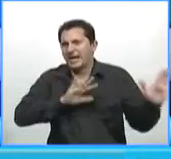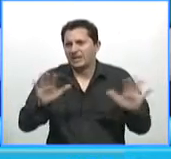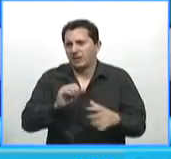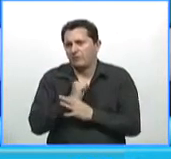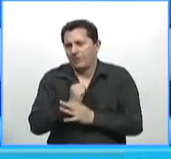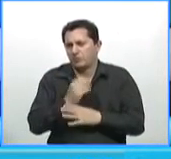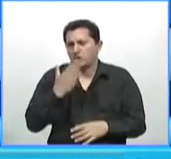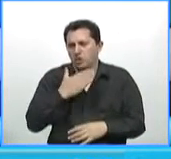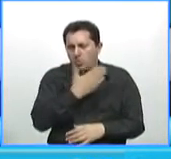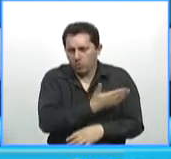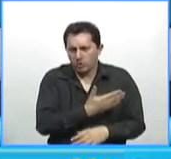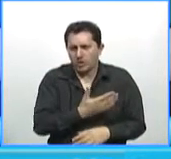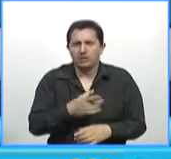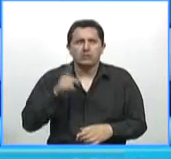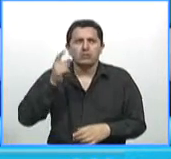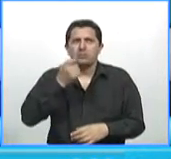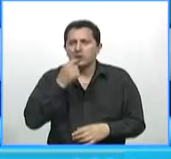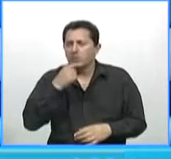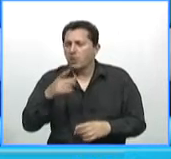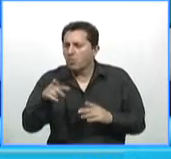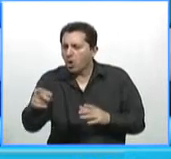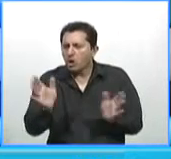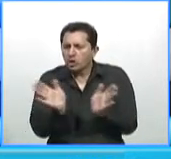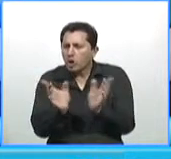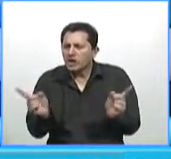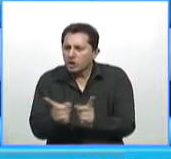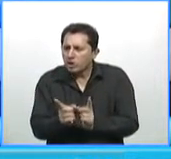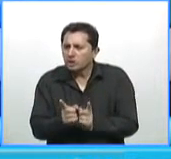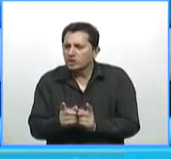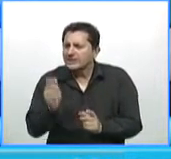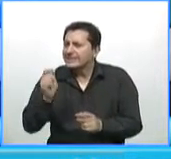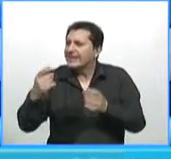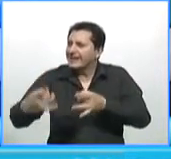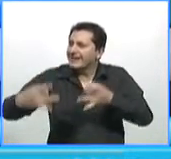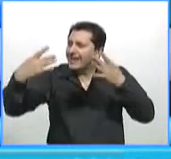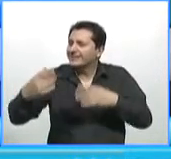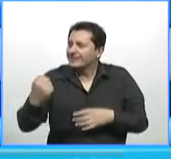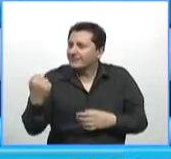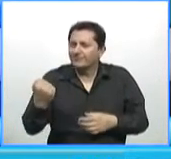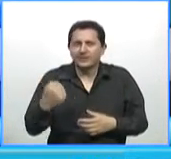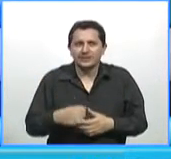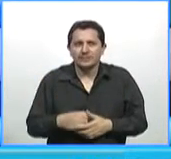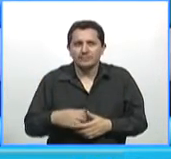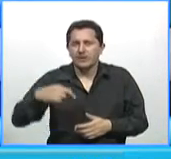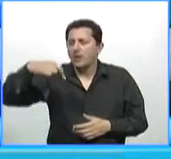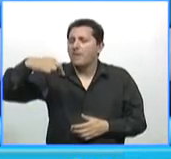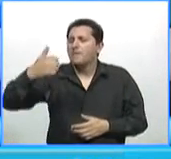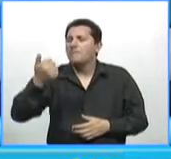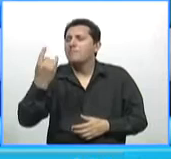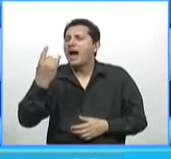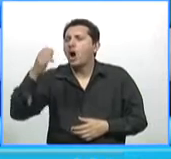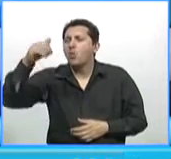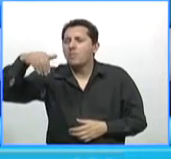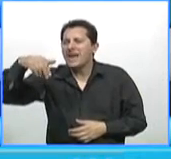Boca. Cuando están frente a frente en un córner corto, ¿quién es su clásica adversaria? Y Paumen, vengo con ella